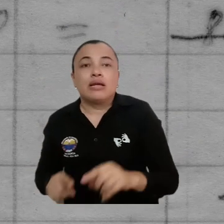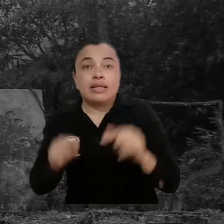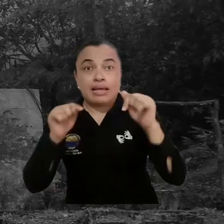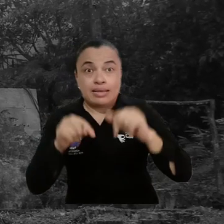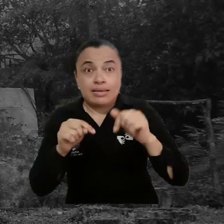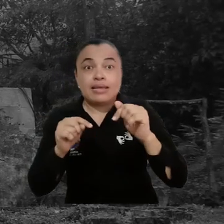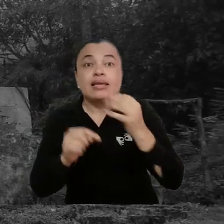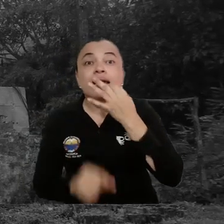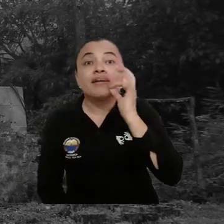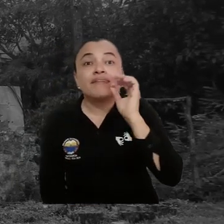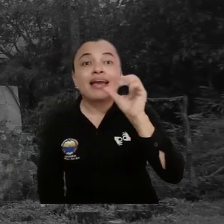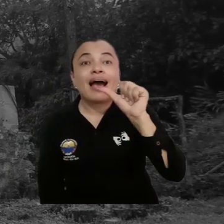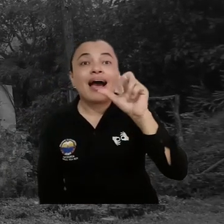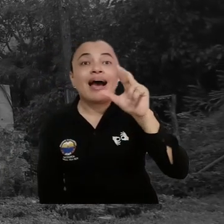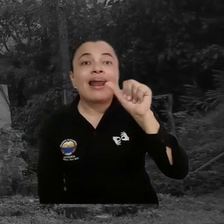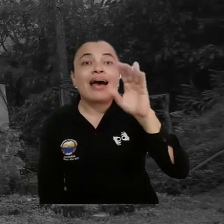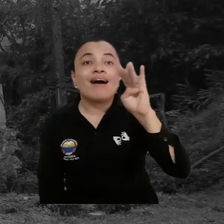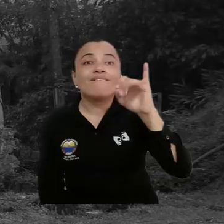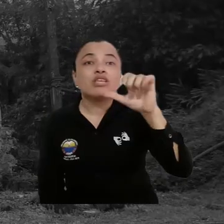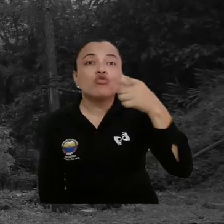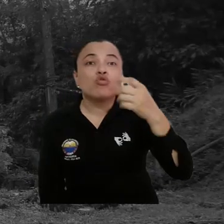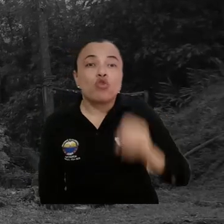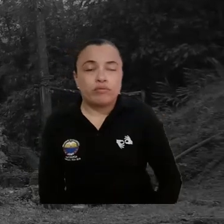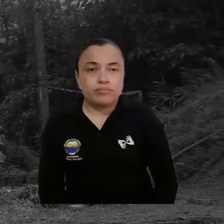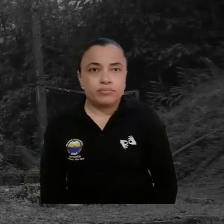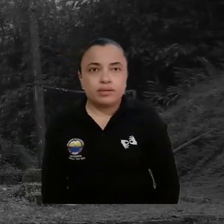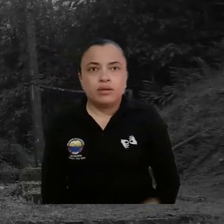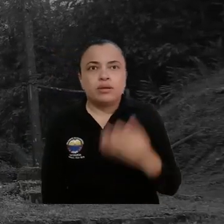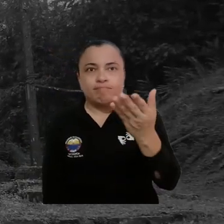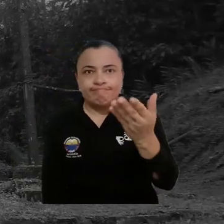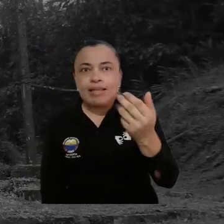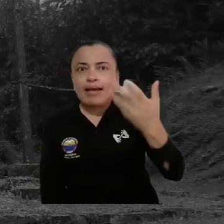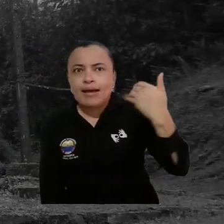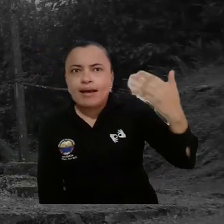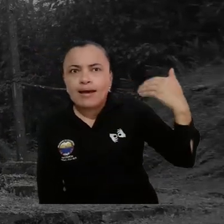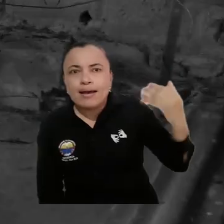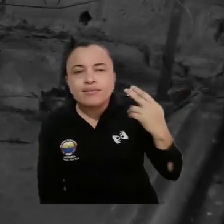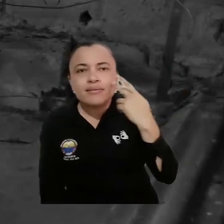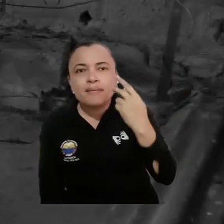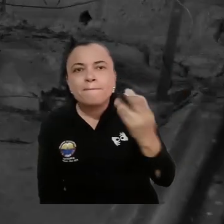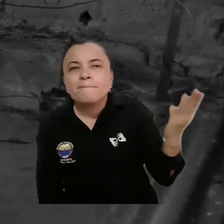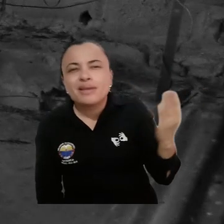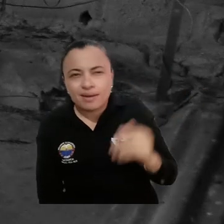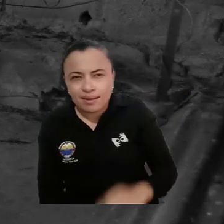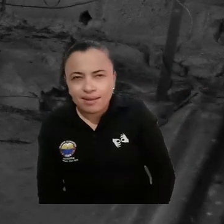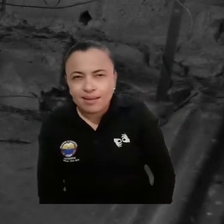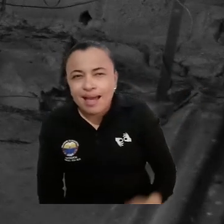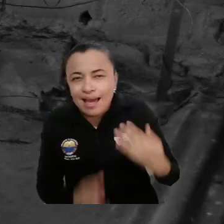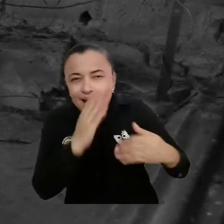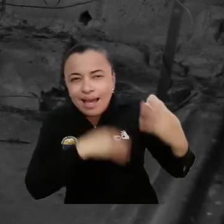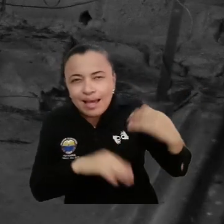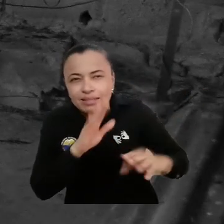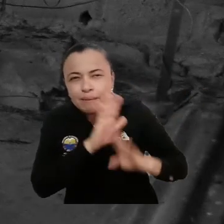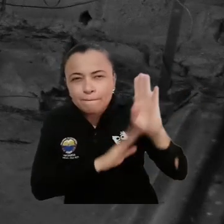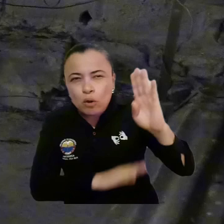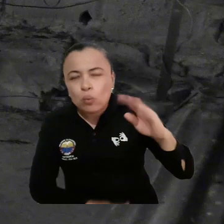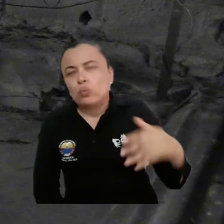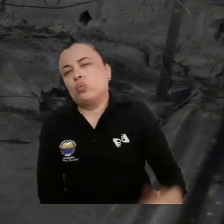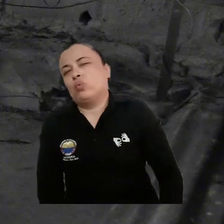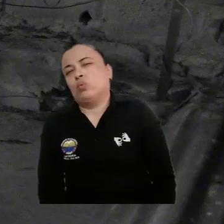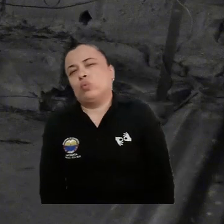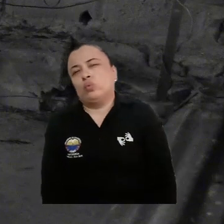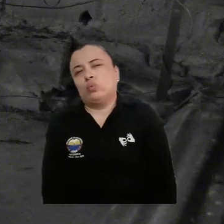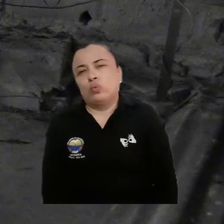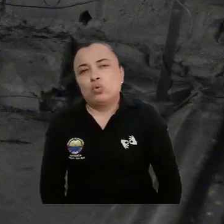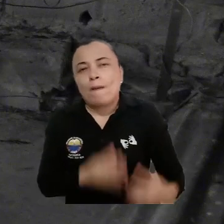arábigo. Me imagino que años atrás esto aquí está como, mira lo que se ve como está aquí, que estaba cuando eso estaba en su tiempo, ¿verdad? Cómo